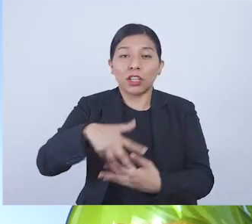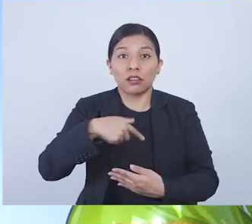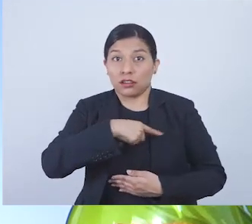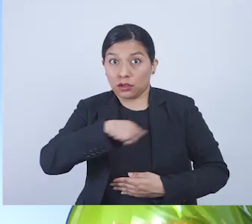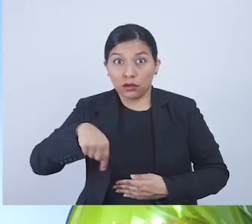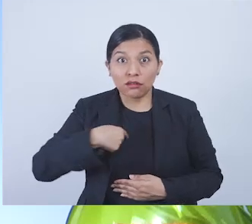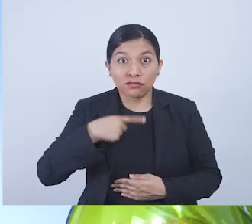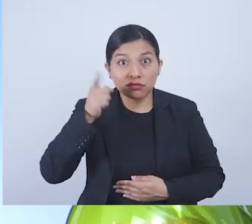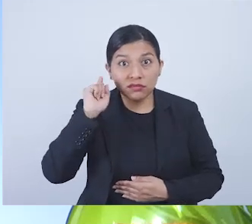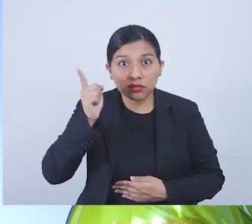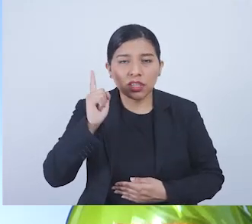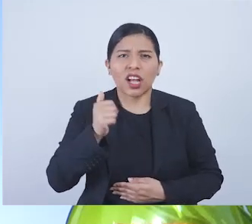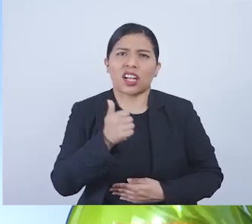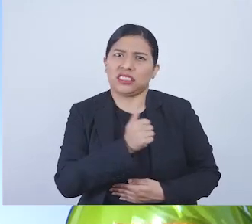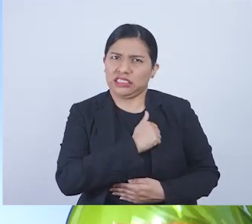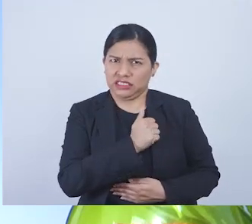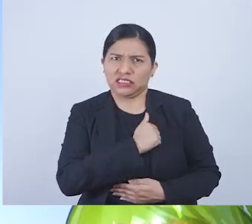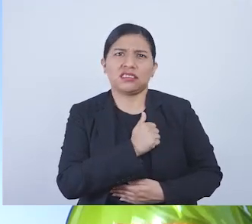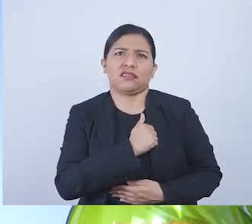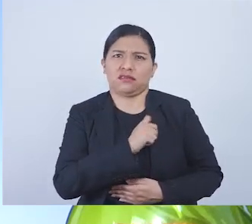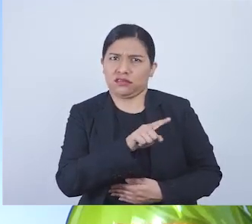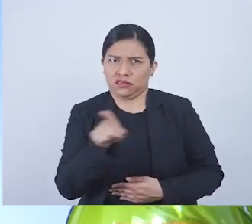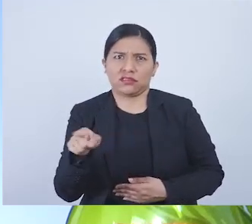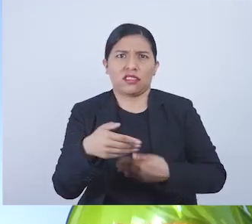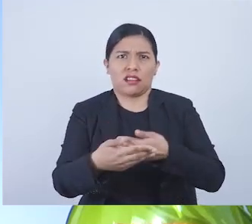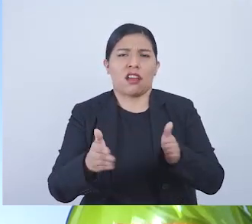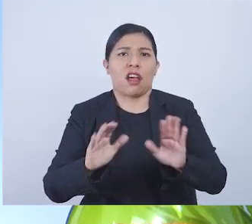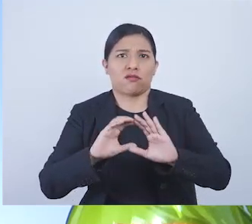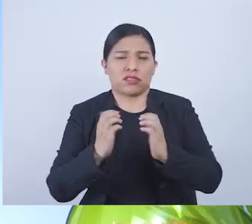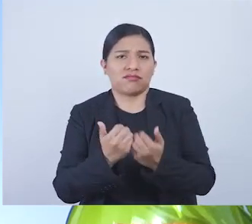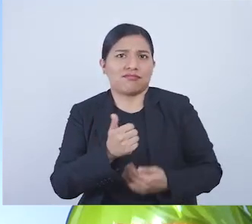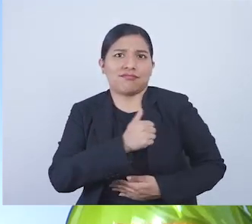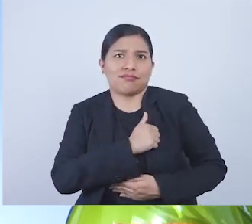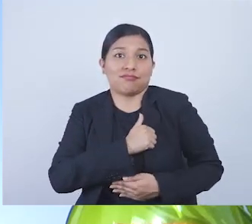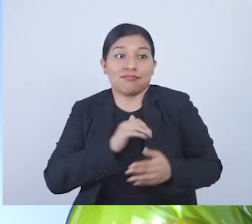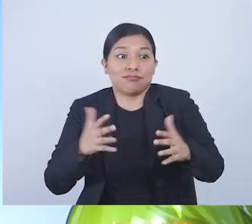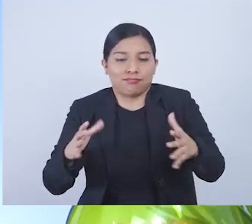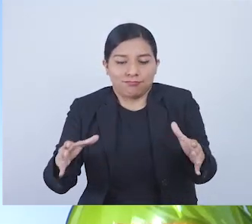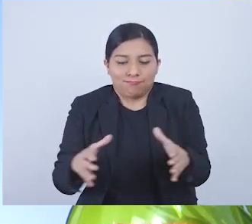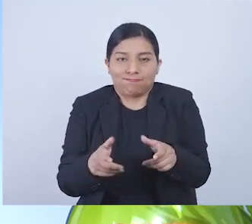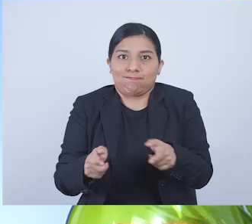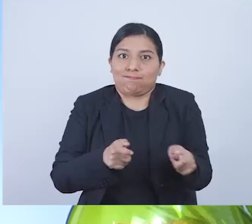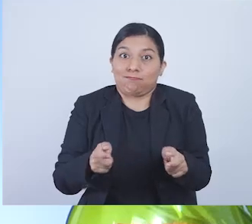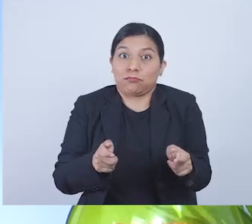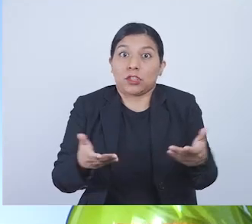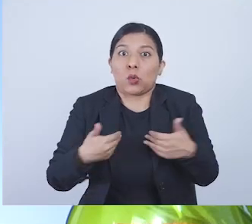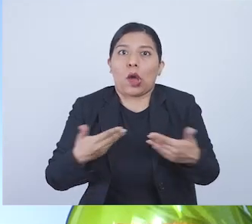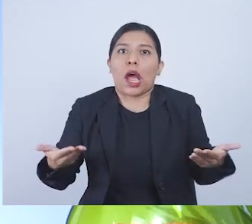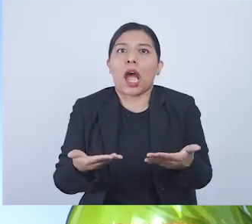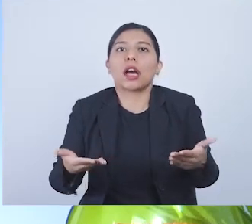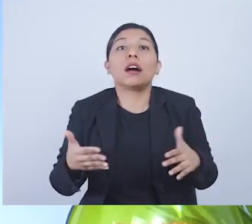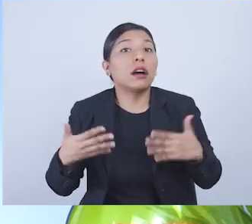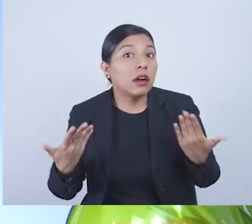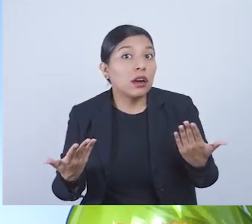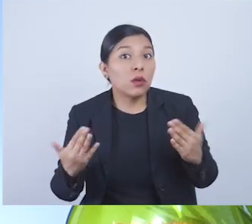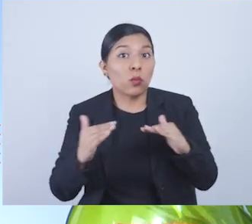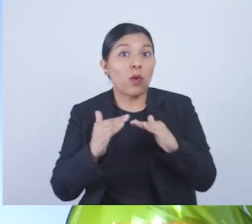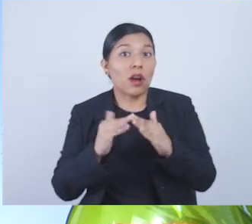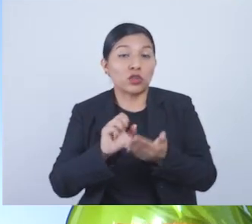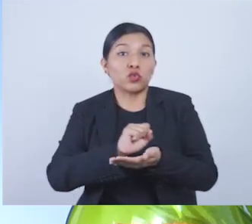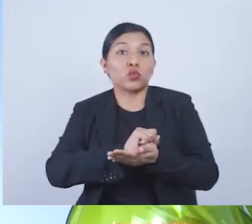los docentes en el aula en las diferentes disciplinas, pero mucho más lo que en el patio escolar podamos hacer nosotros con